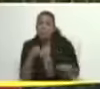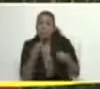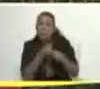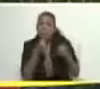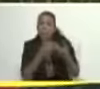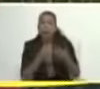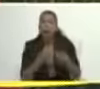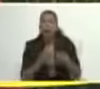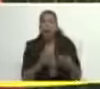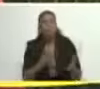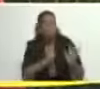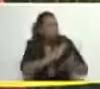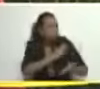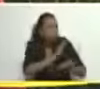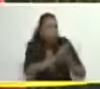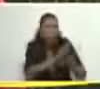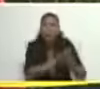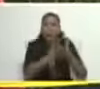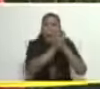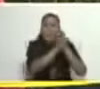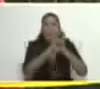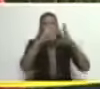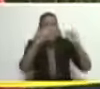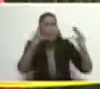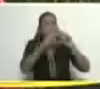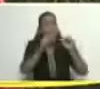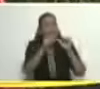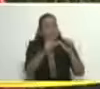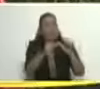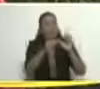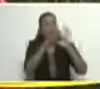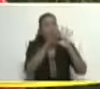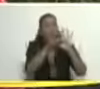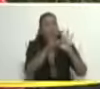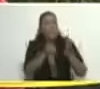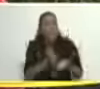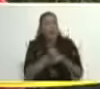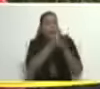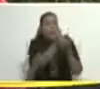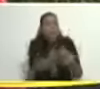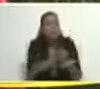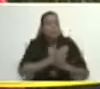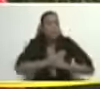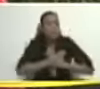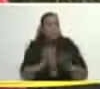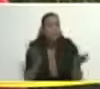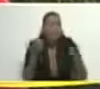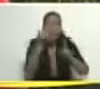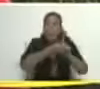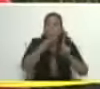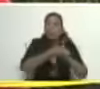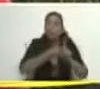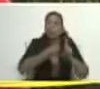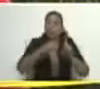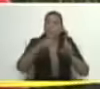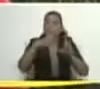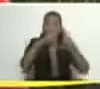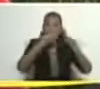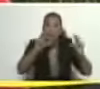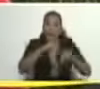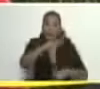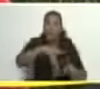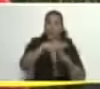Y le dije a nuestros amigos que permanecemos determinados para ayudar en la lucha en Nicaragua.